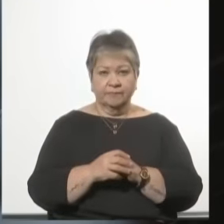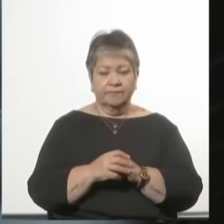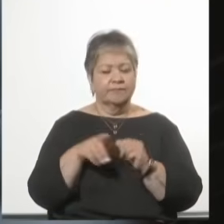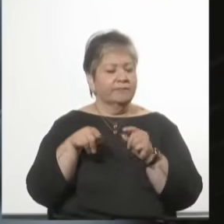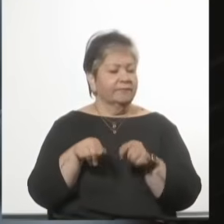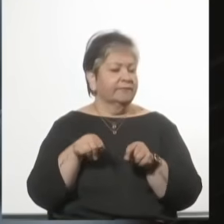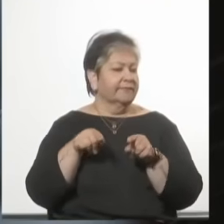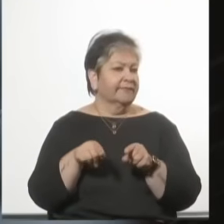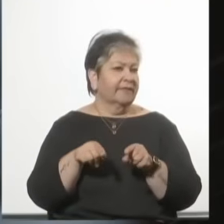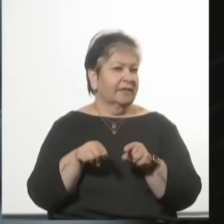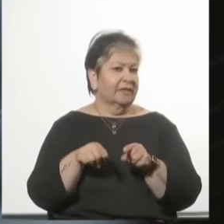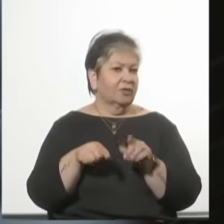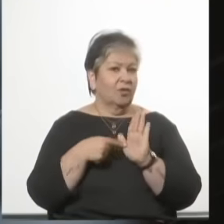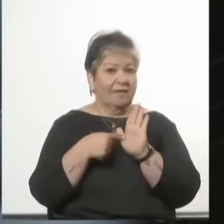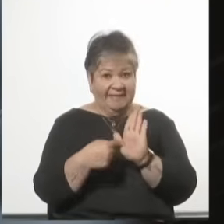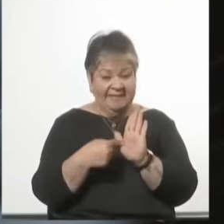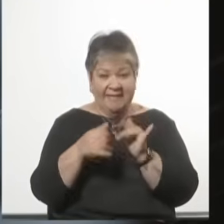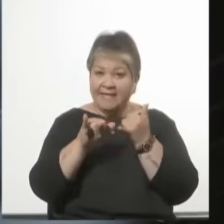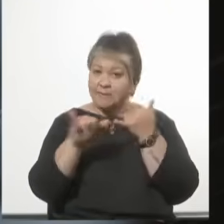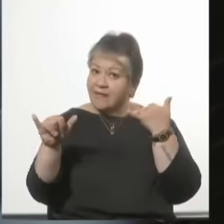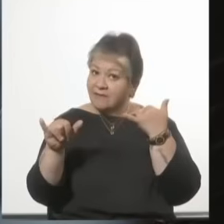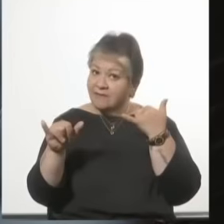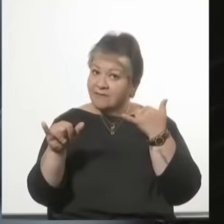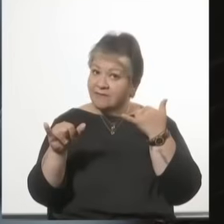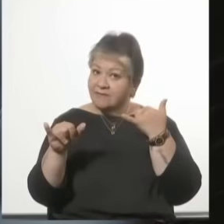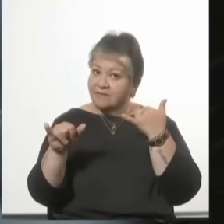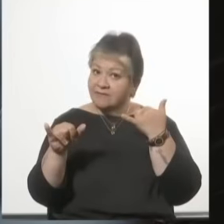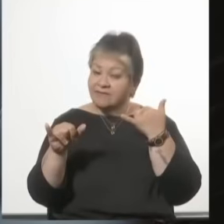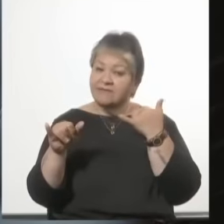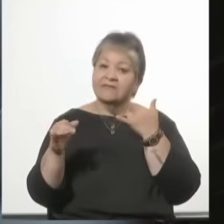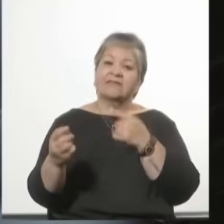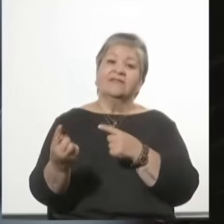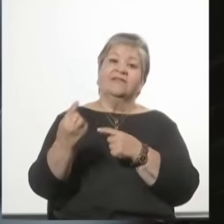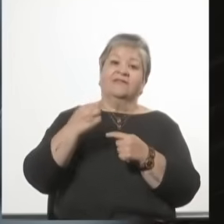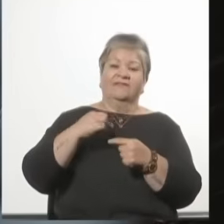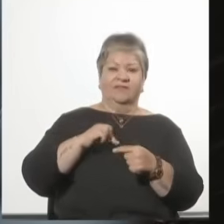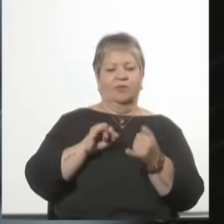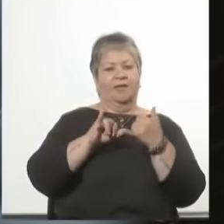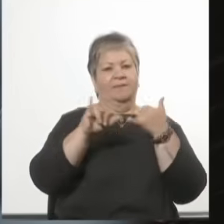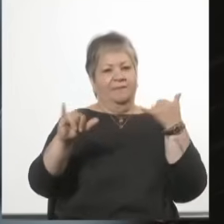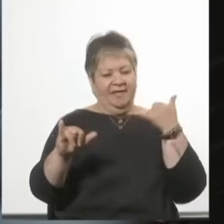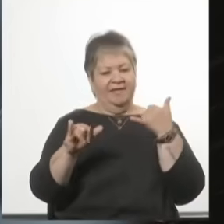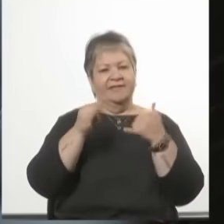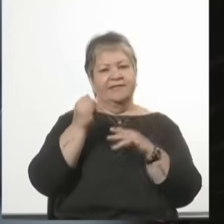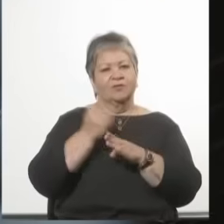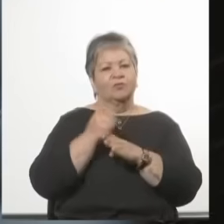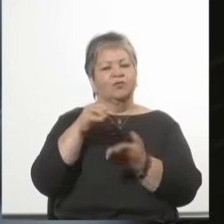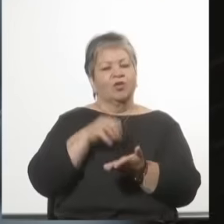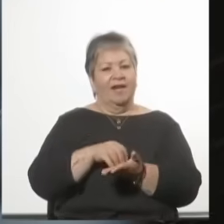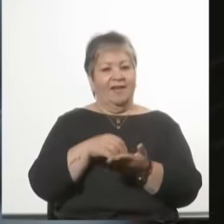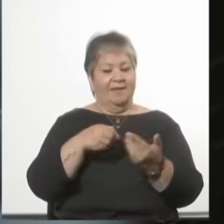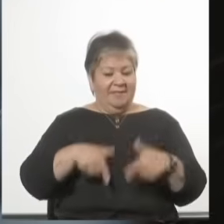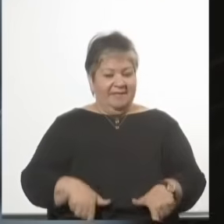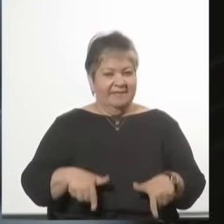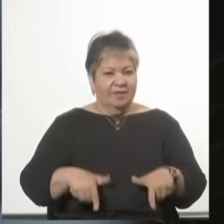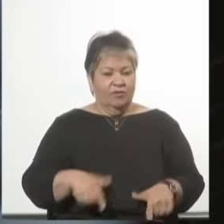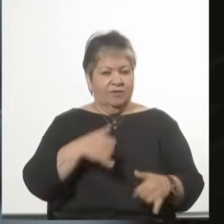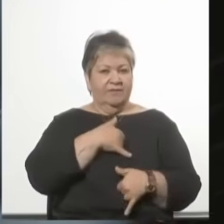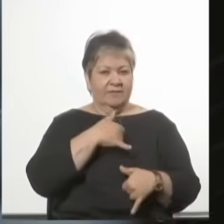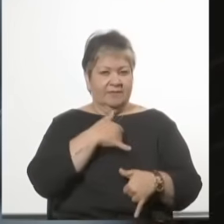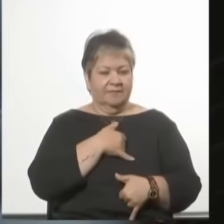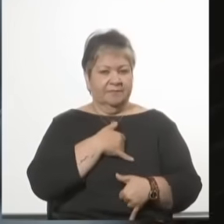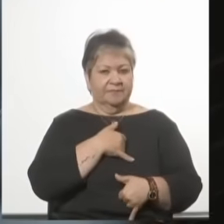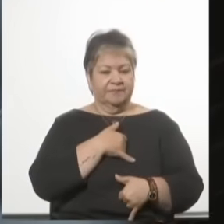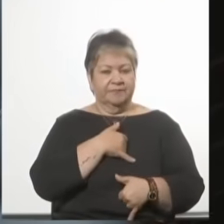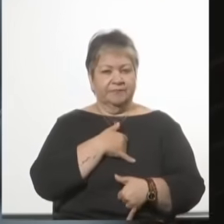Eso dice el mail llegado a la casilla institucional de esta ministra.